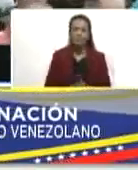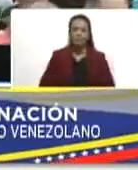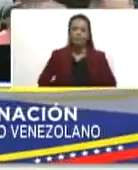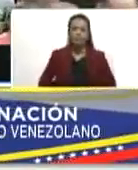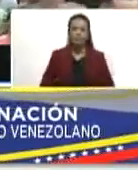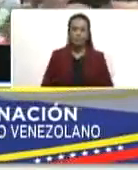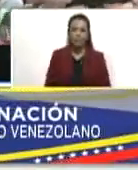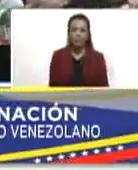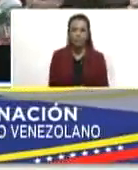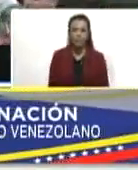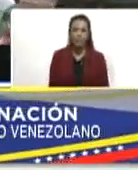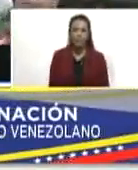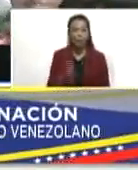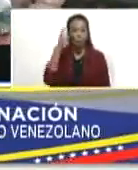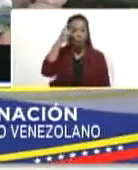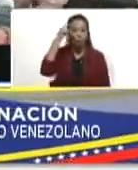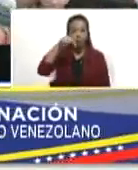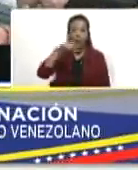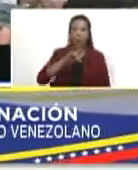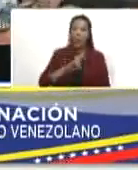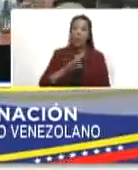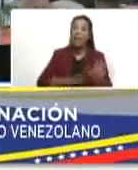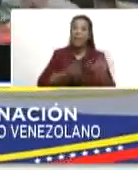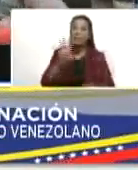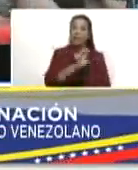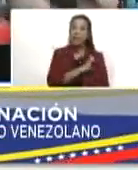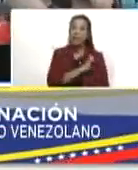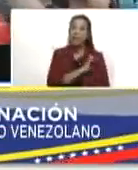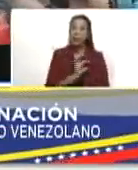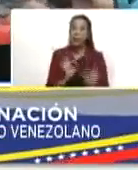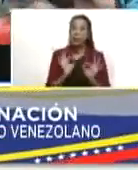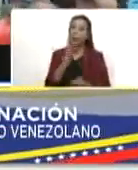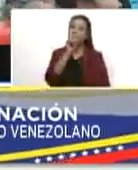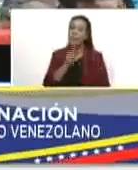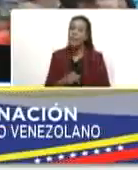maestras Hoy es el día